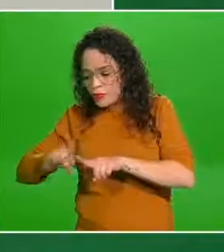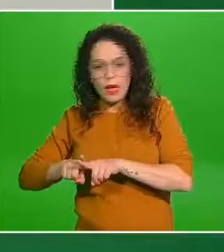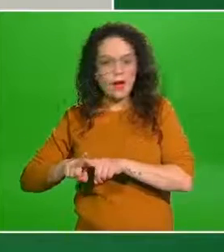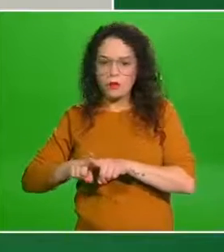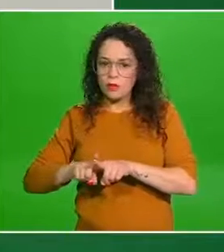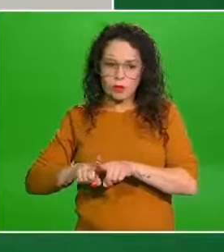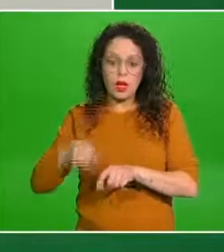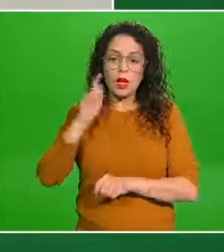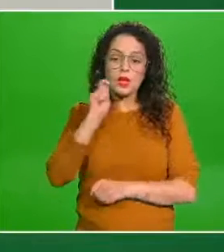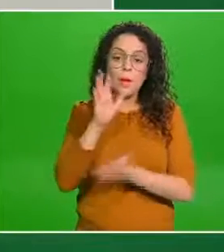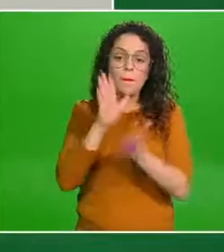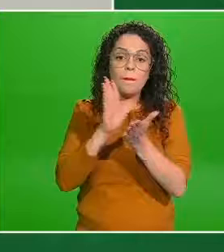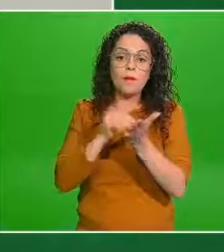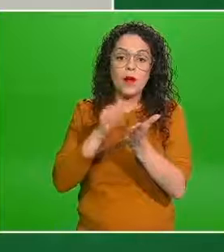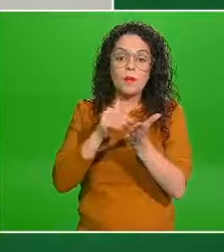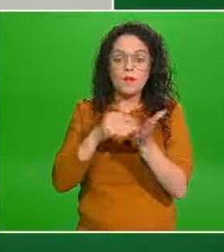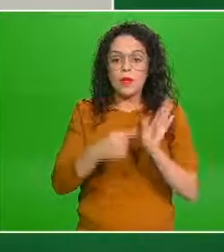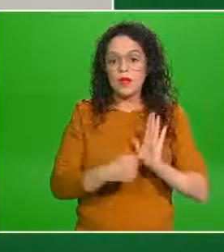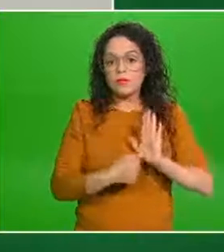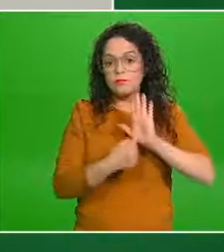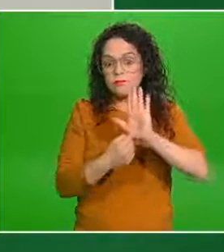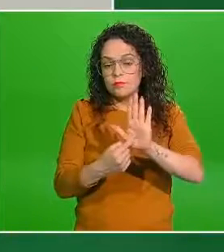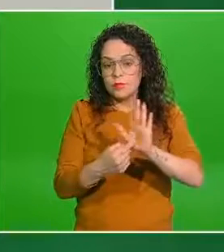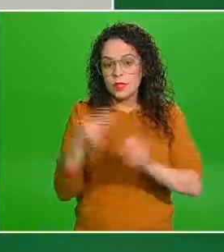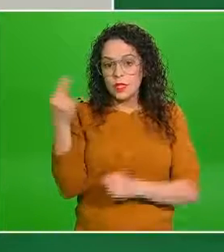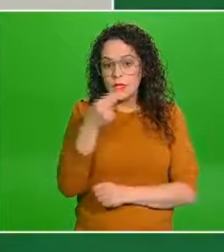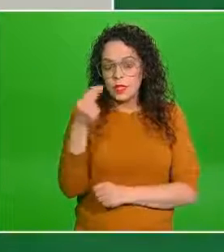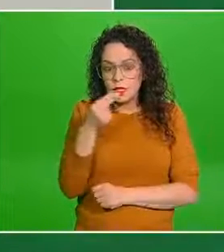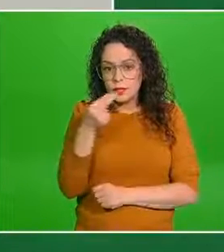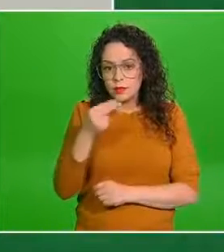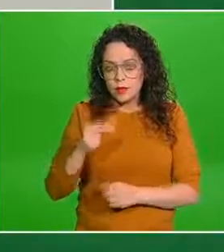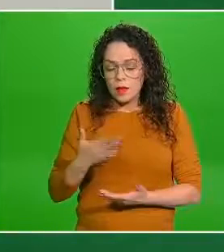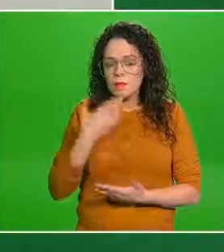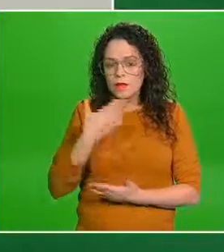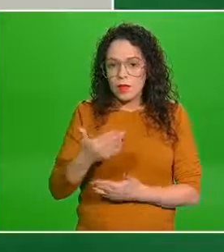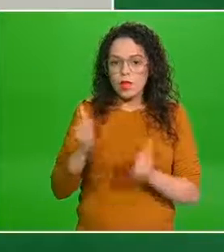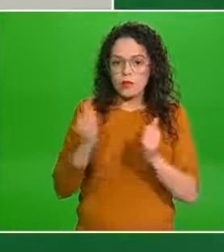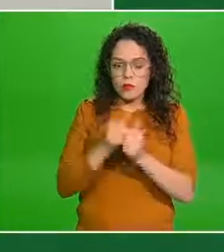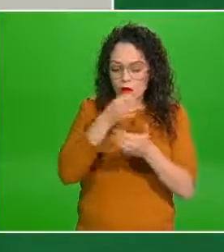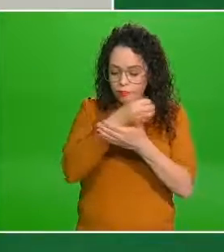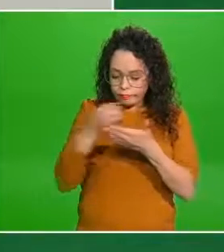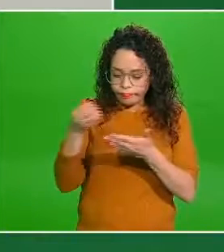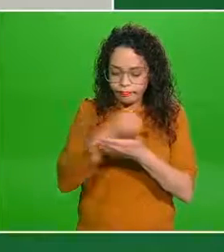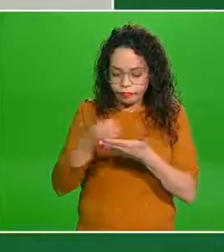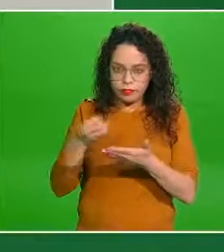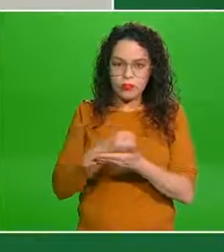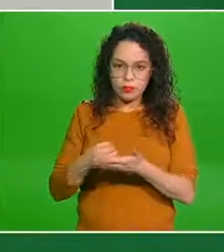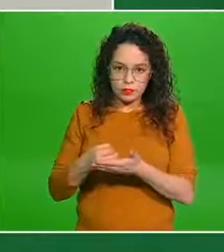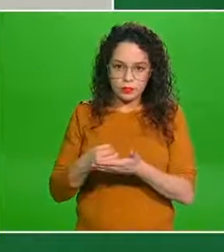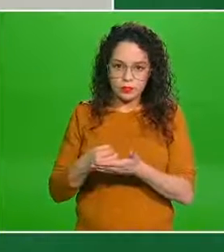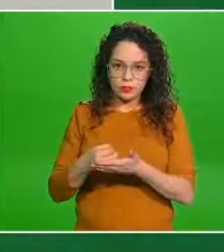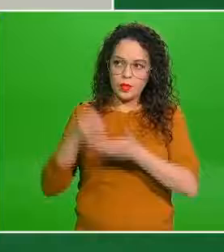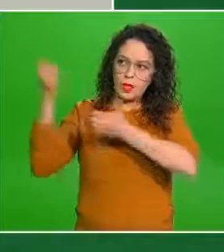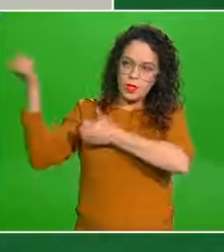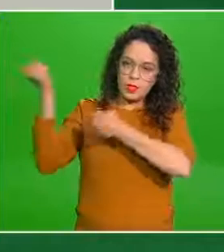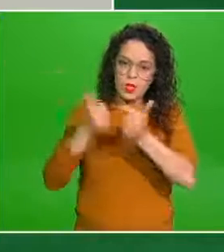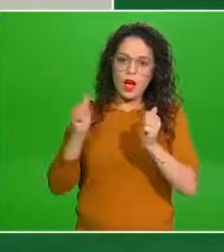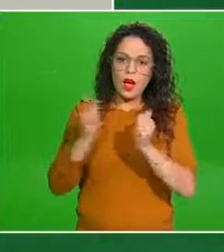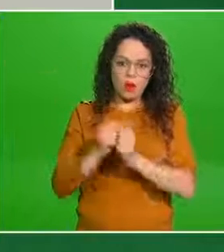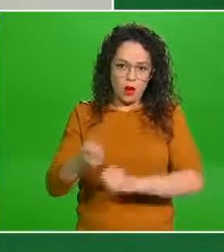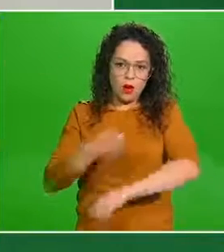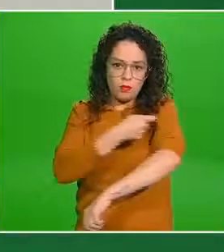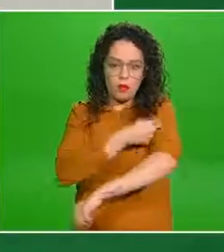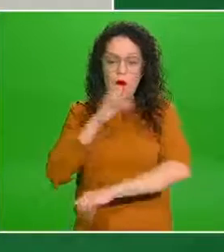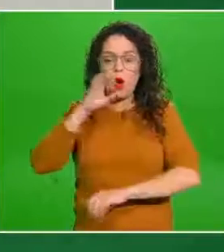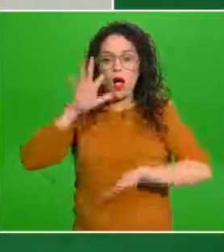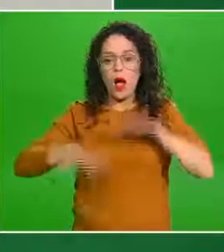de la documentación que tiene que venir acompañando. En algunos casos viene acompañando a los embarques de la vacuna, en algunos casos